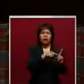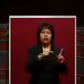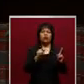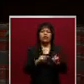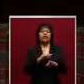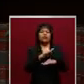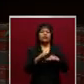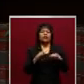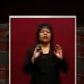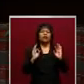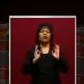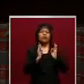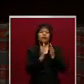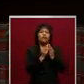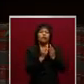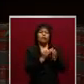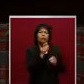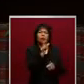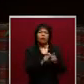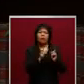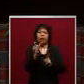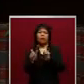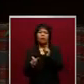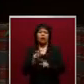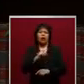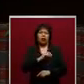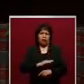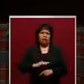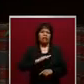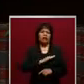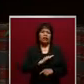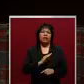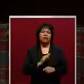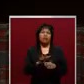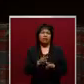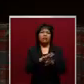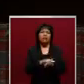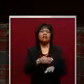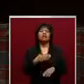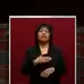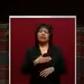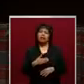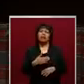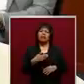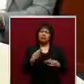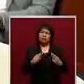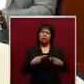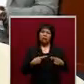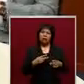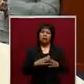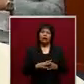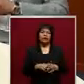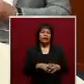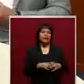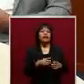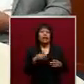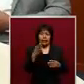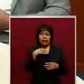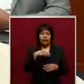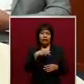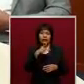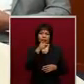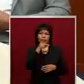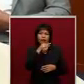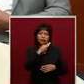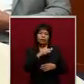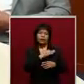formar seres humanos felices, seres humanos integrales y buenos ciudadanos. Y cualquier inquietud, ya lo saben, que los padres de familia